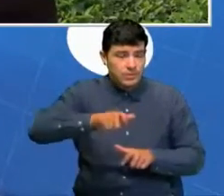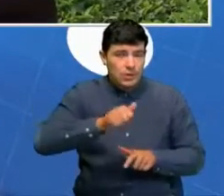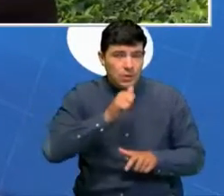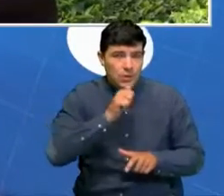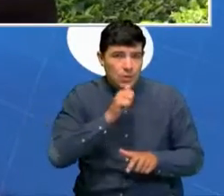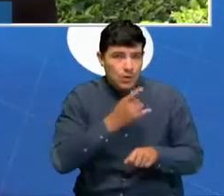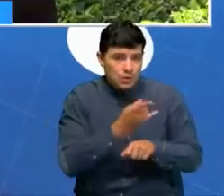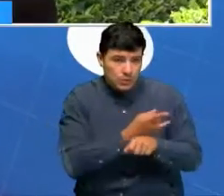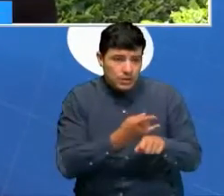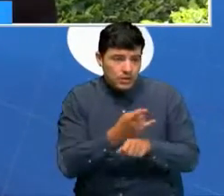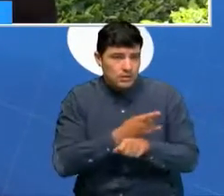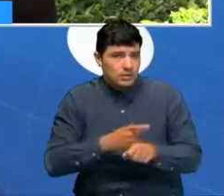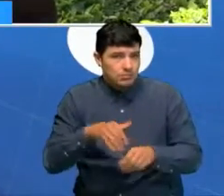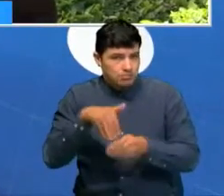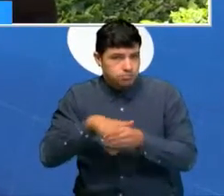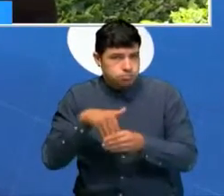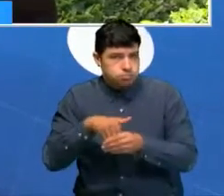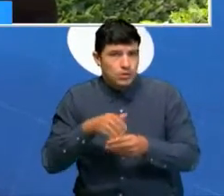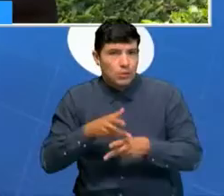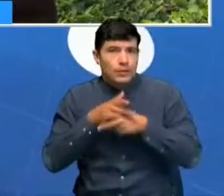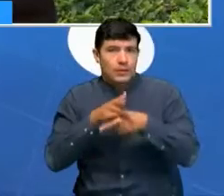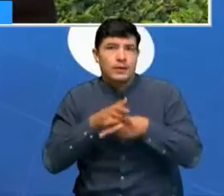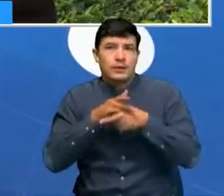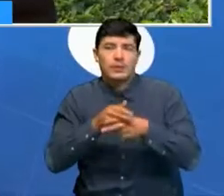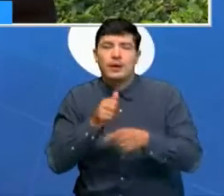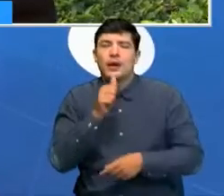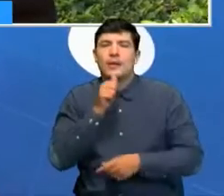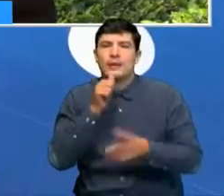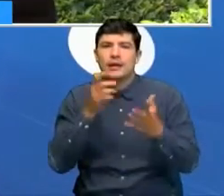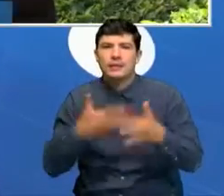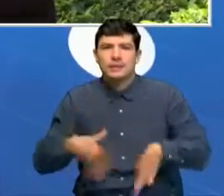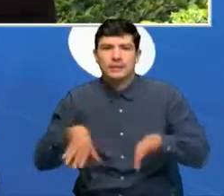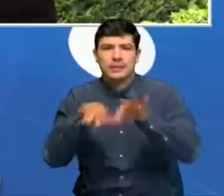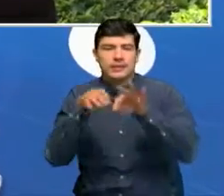ardua y es precisamente ahorrar agua. Regresamos a estudio, que tengan una feliz tarde.